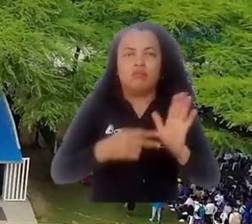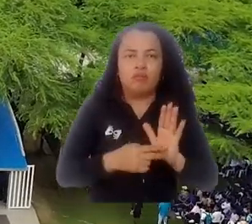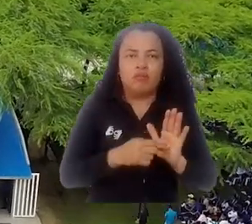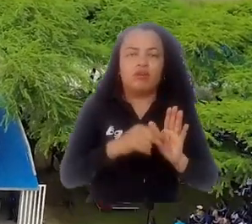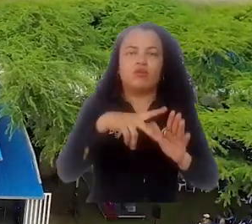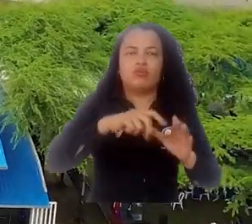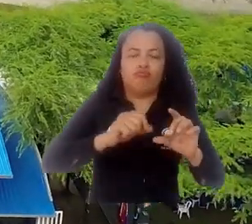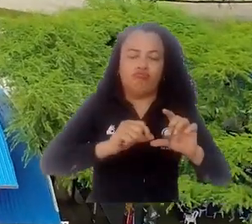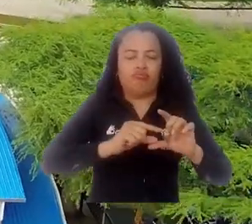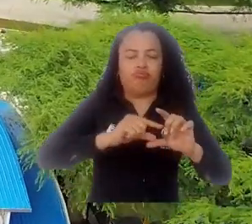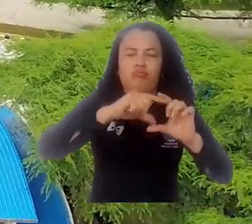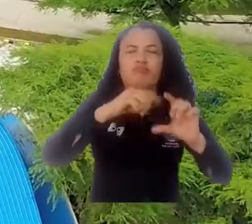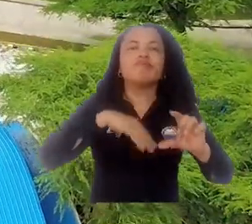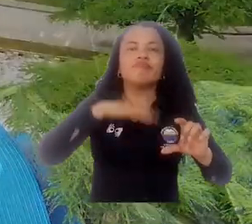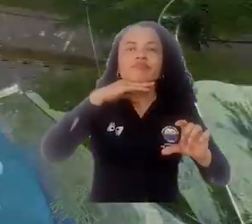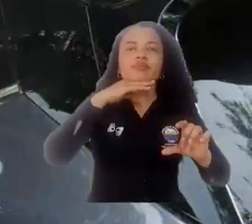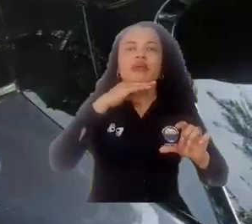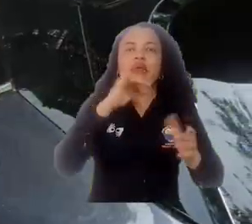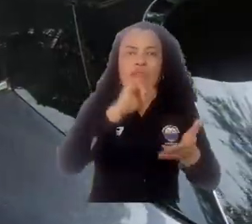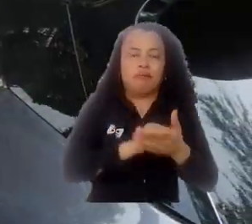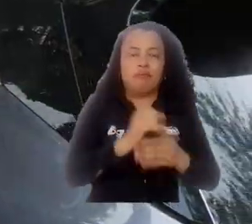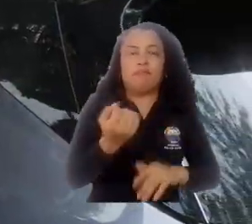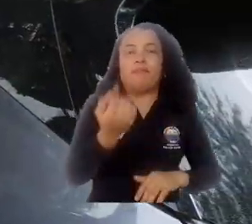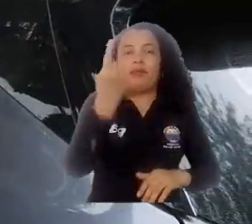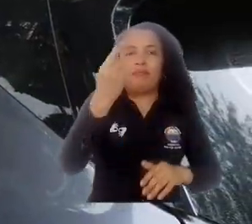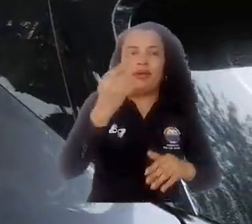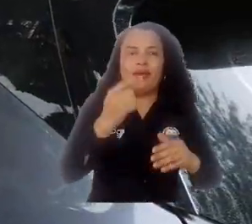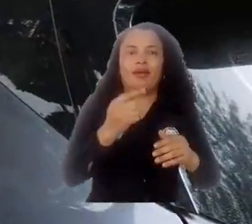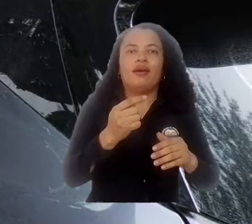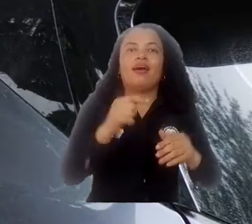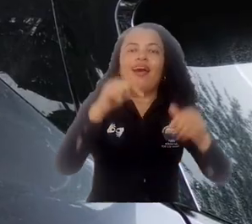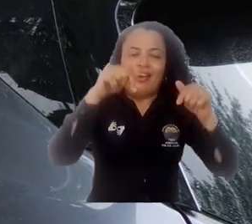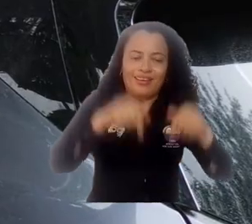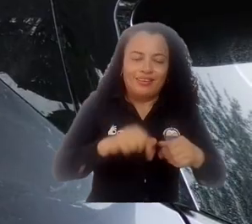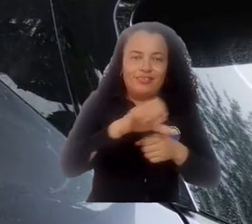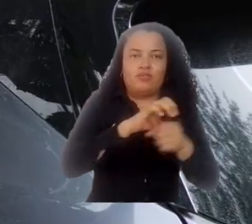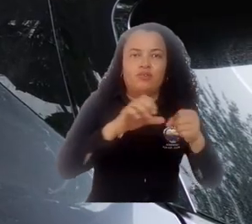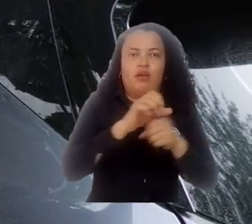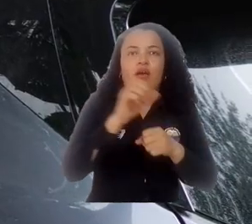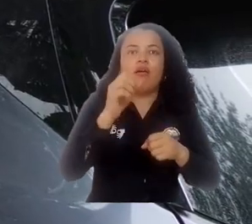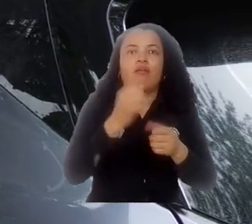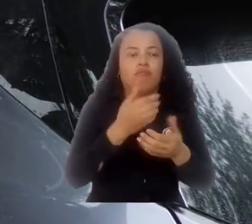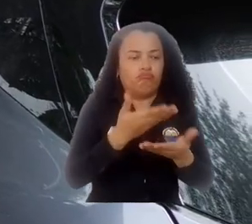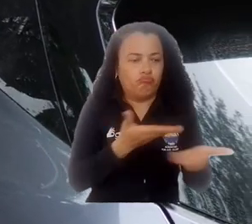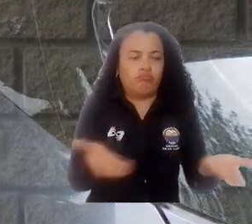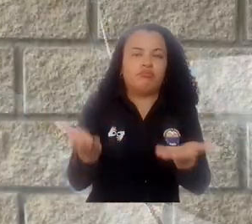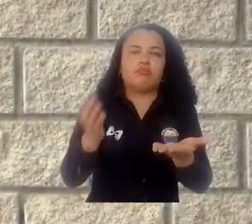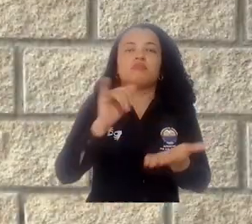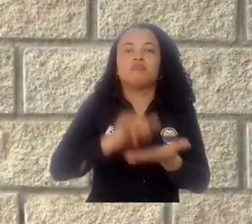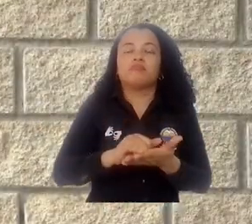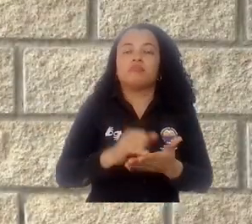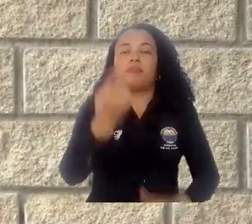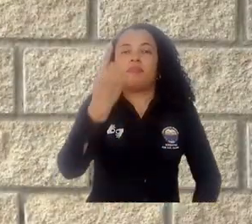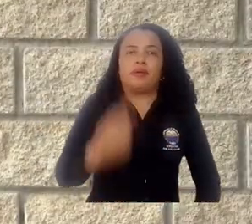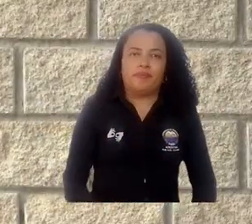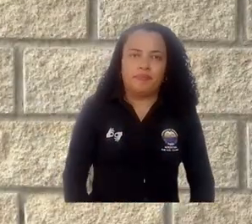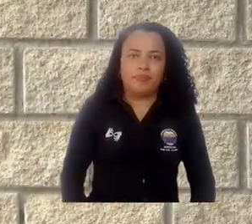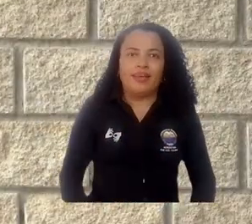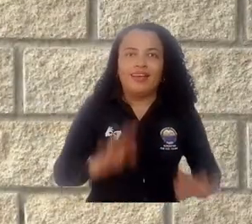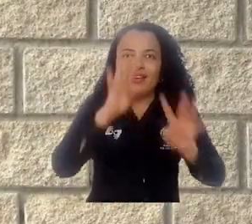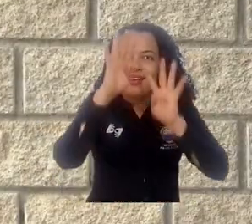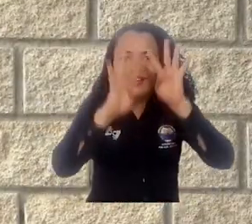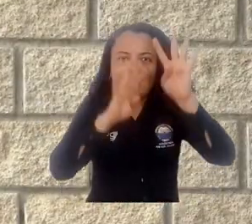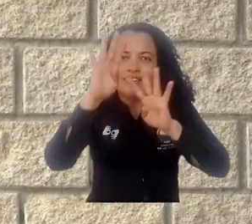decir, un respaldo en banco de batería, y se convierte en una de las primeras estaciones de recarga disponibles en la ciudad. Entonces, innovar